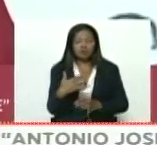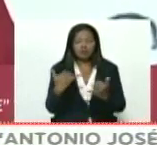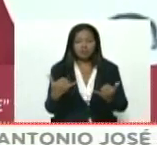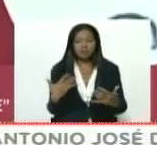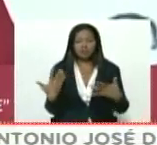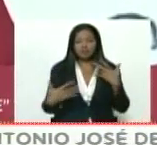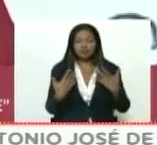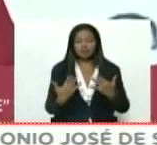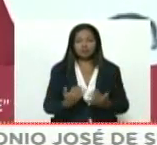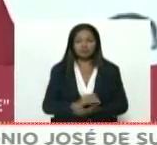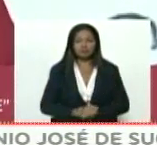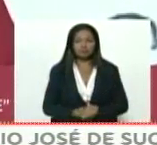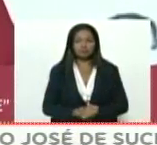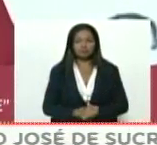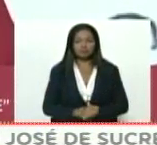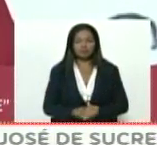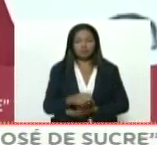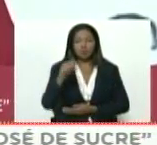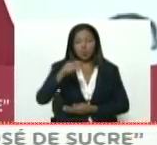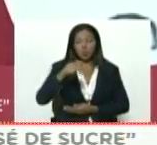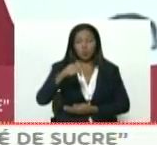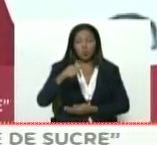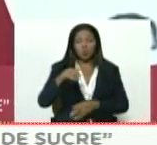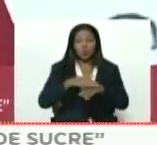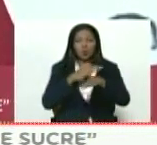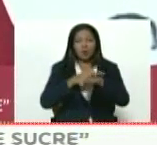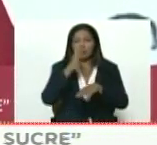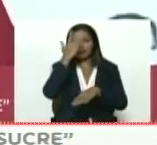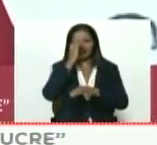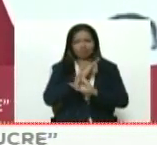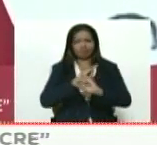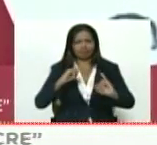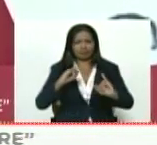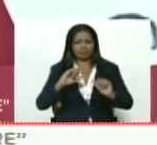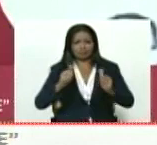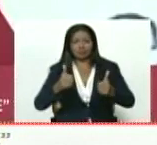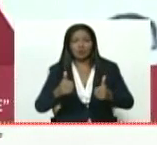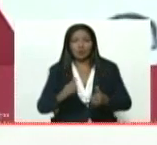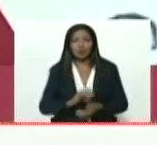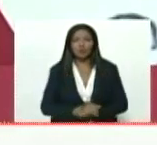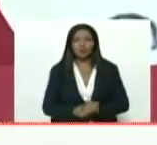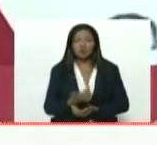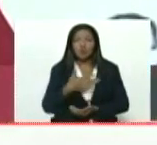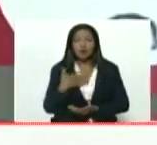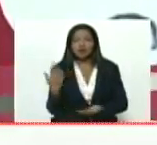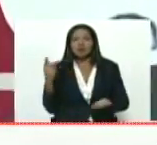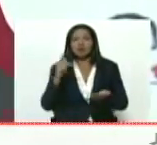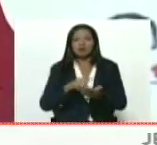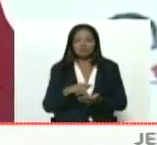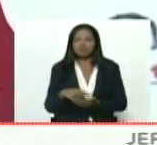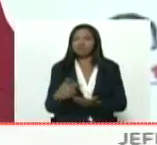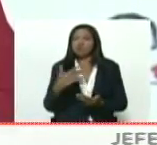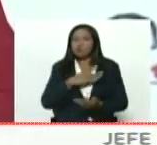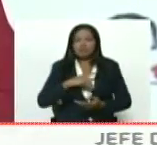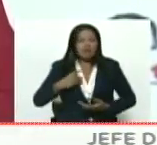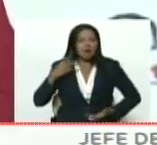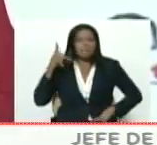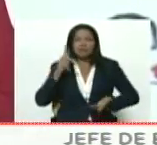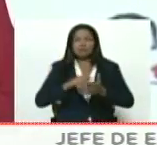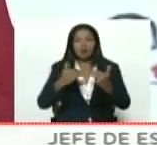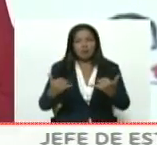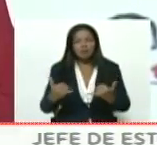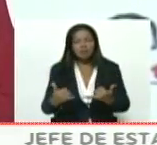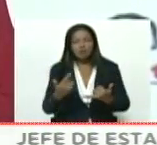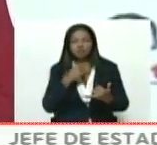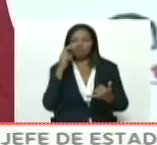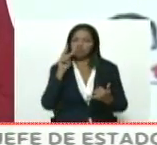acto, hoy, ya jueves de carnaval, yo quise estar en este acto con ustedes y quiero